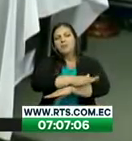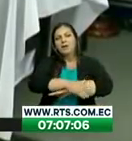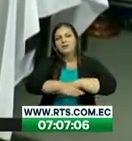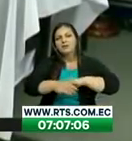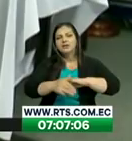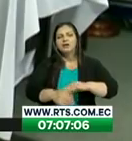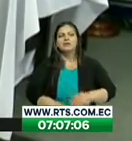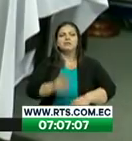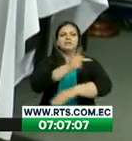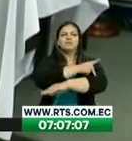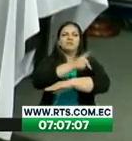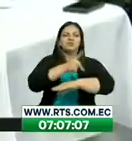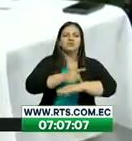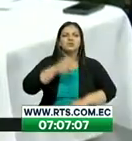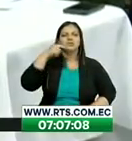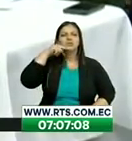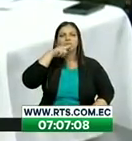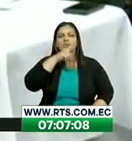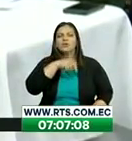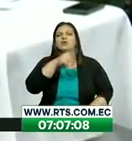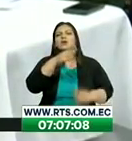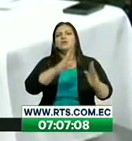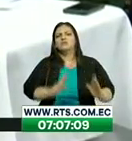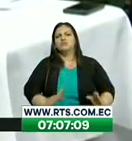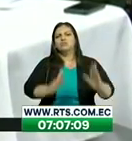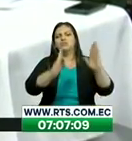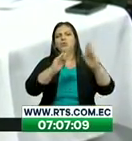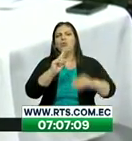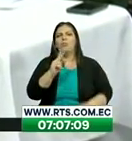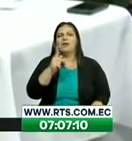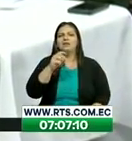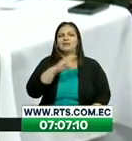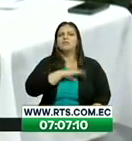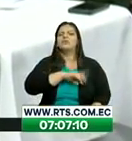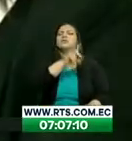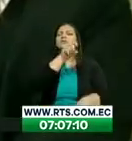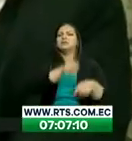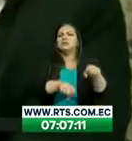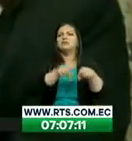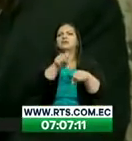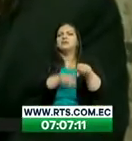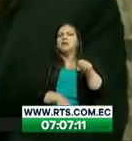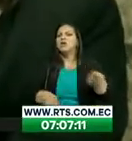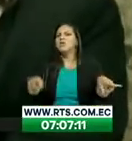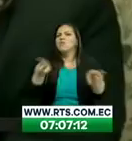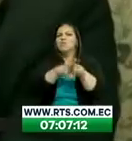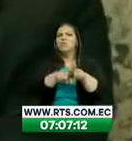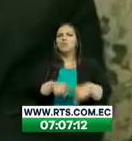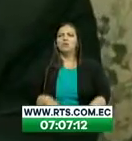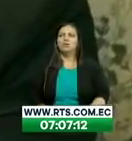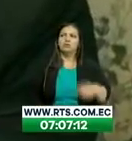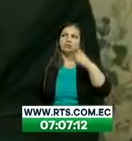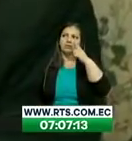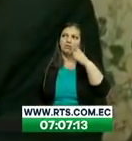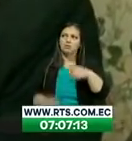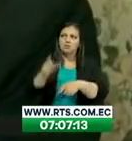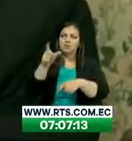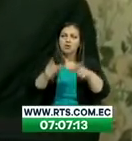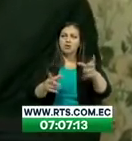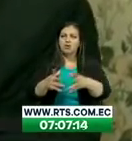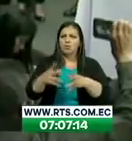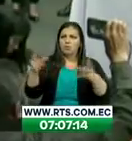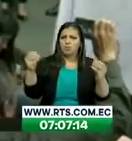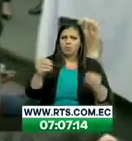Romo destacó que pese a las versiones surgidas en torno a personas supuestamente desaparecidas, informó que no existe una sola denuncia de